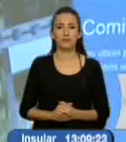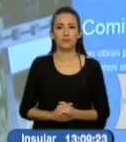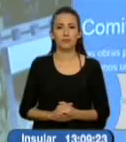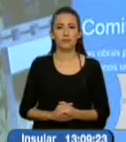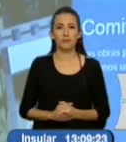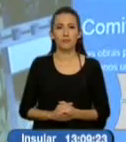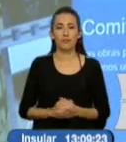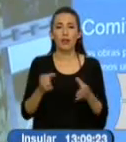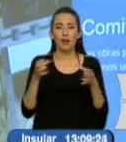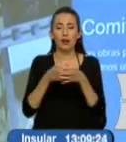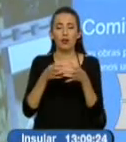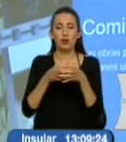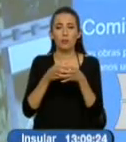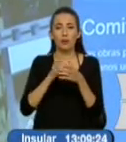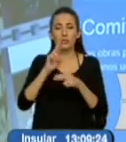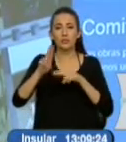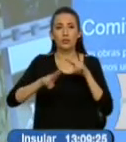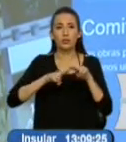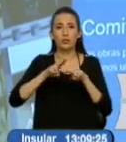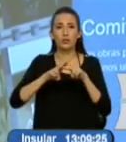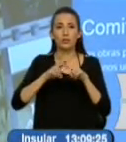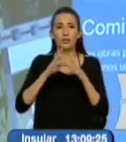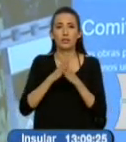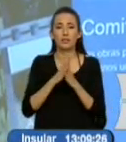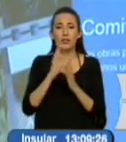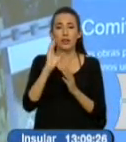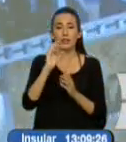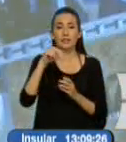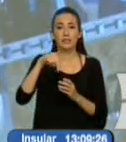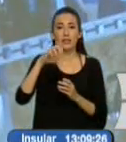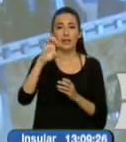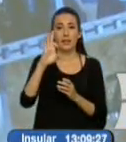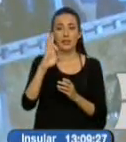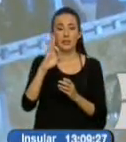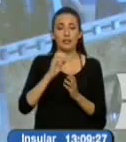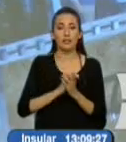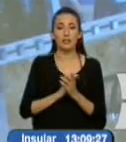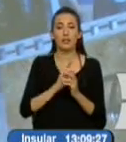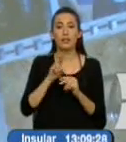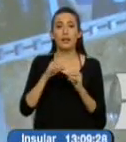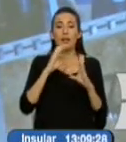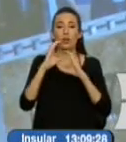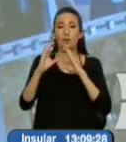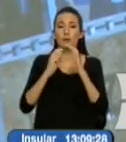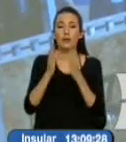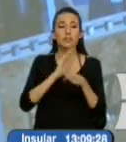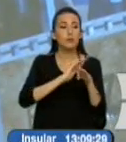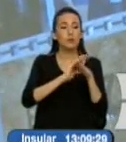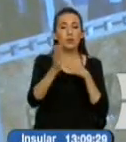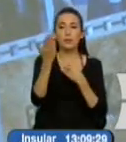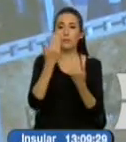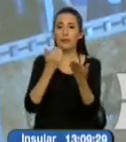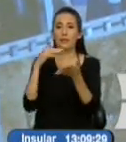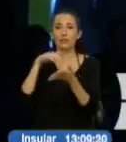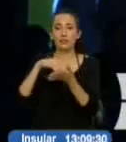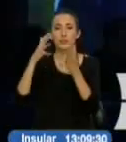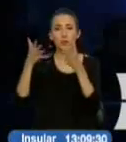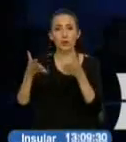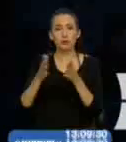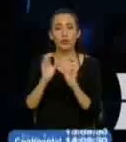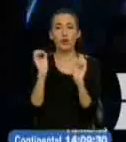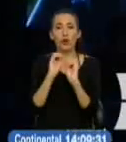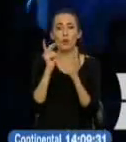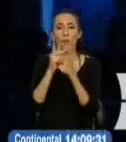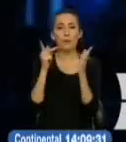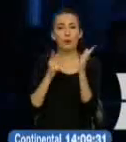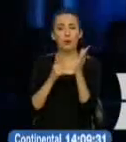La Corporación Nacional de Telecomunicaciones, CNT, formuló una invitación a estudiantes y productores audiovisuales ecuatorianos a que presenten